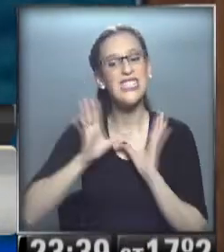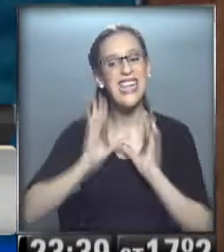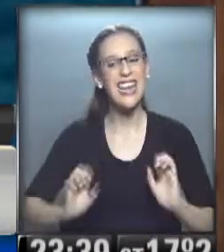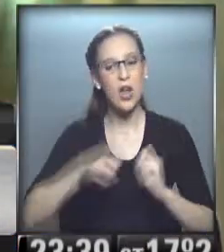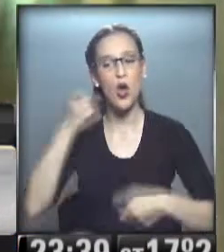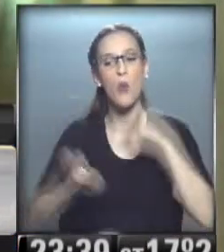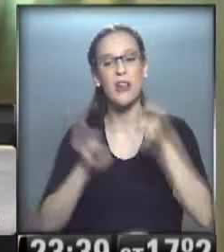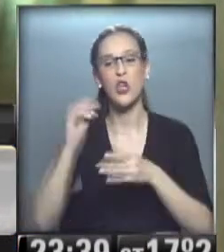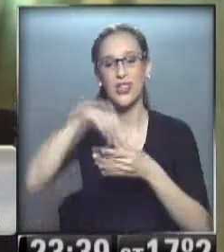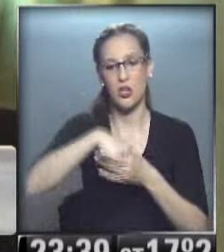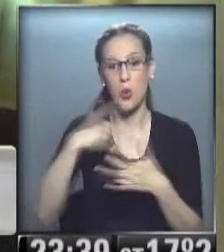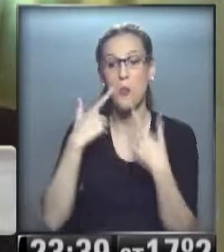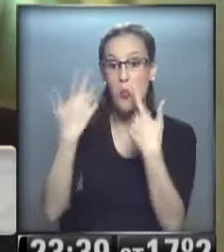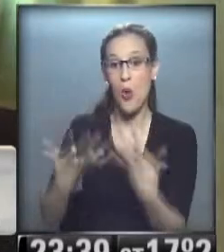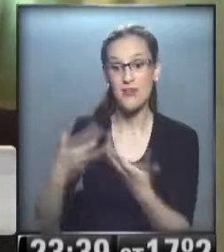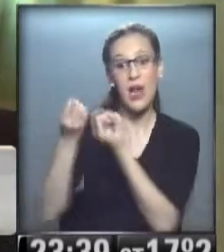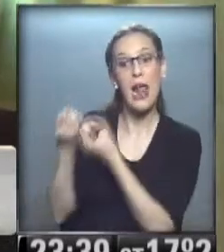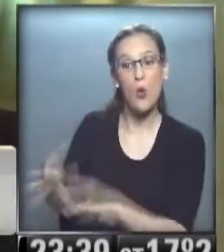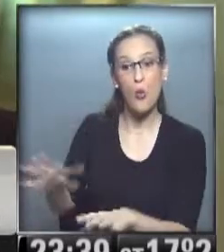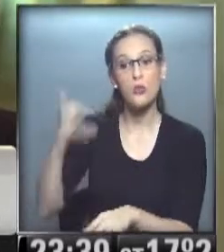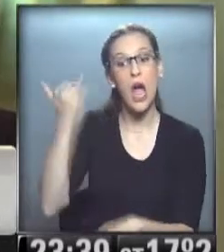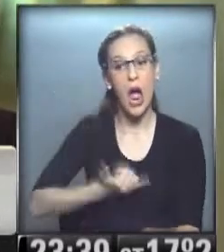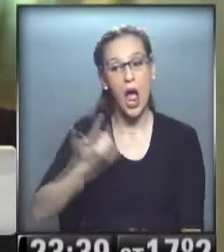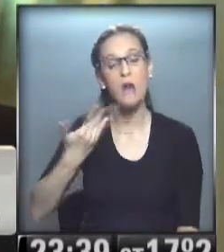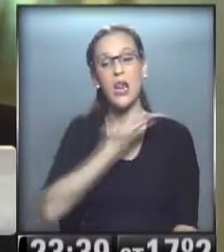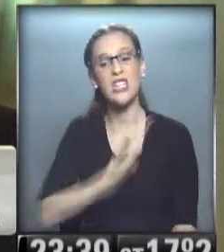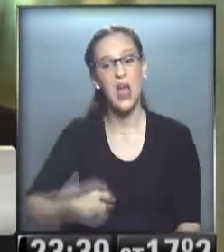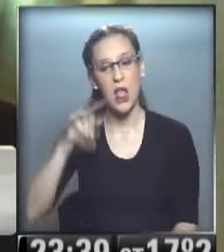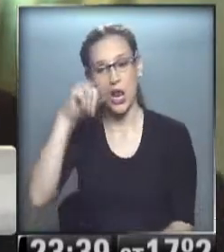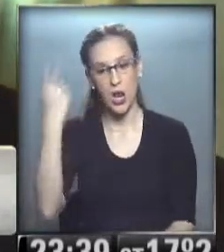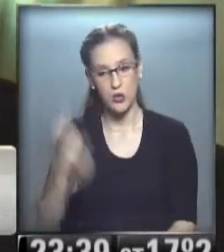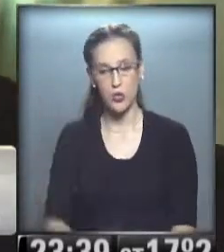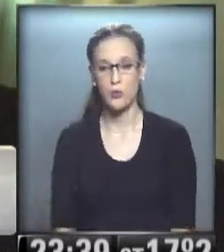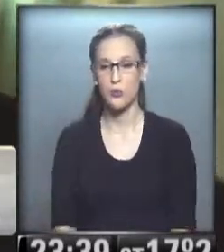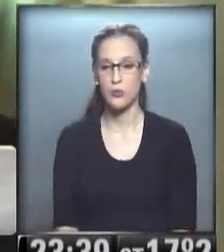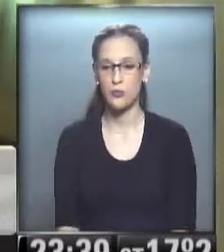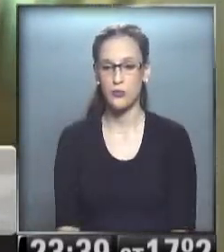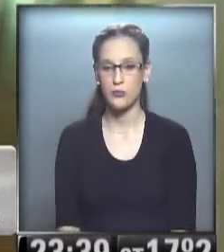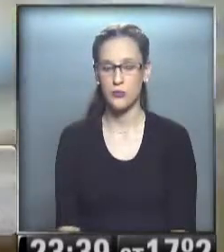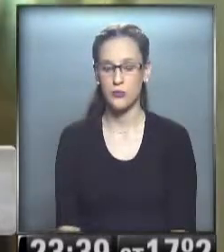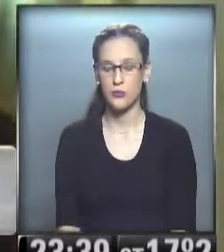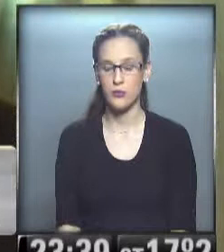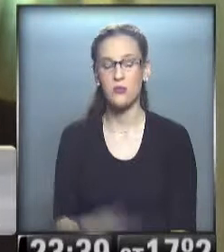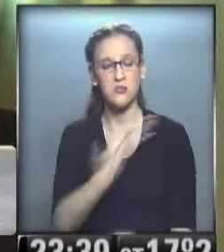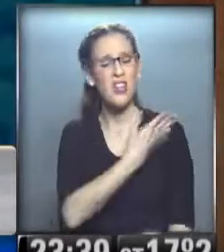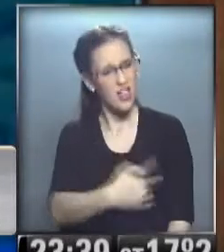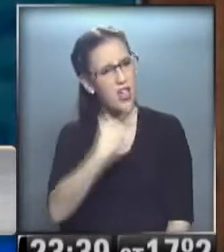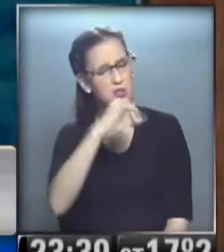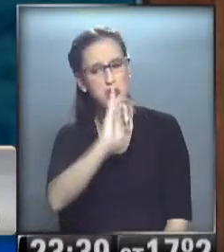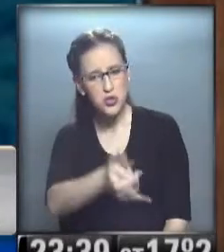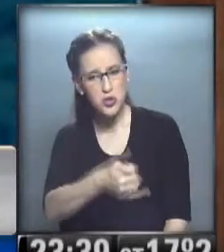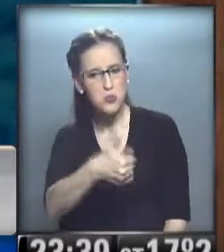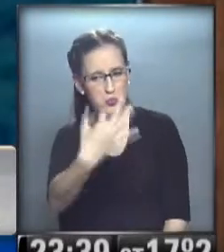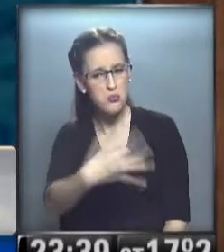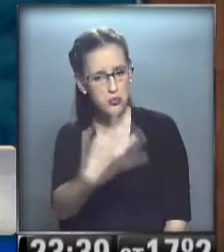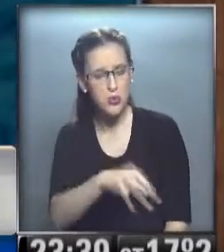su renuncia a la señora presidenta de la Nación, doctora Cristina Fernández de Kirchner, la cual fue aceptada y será